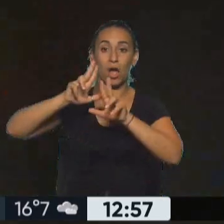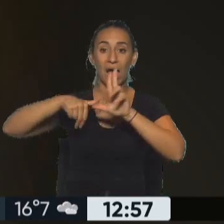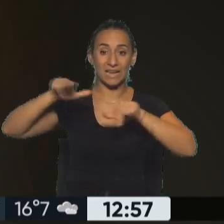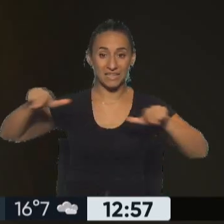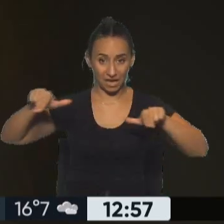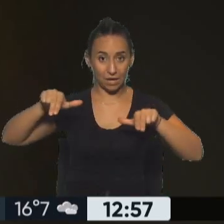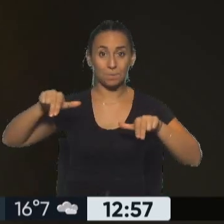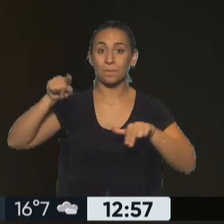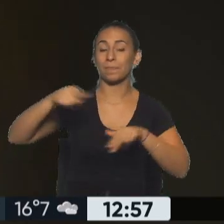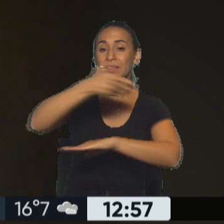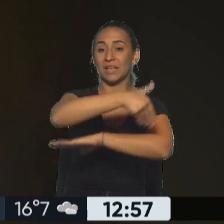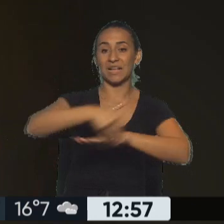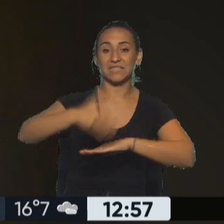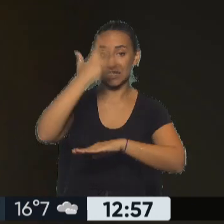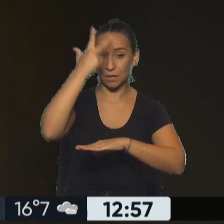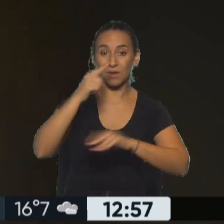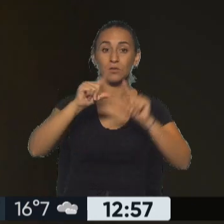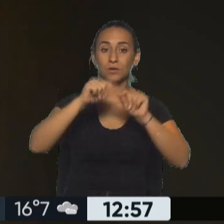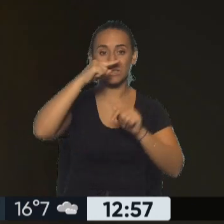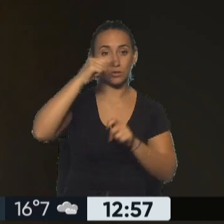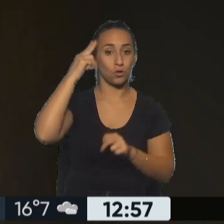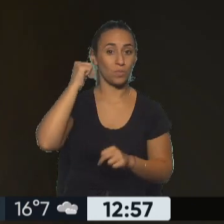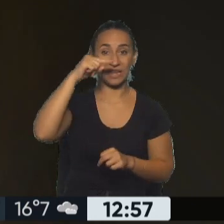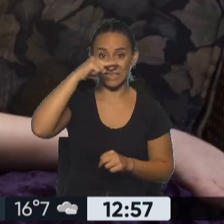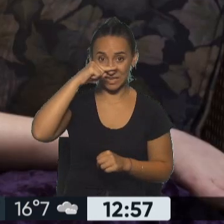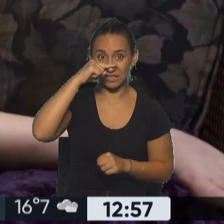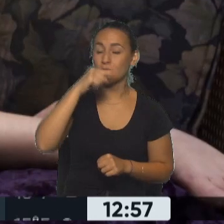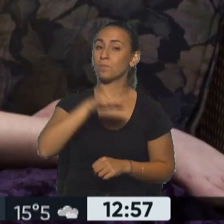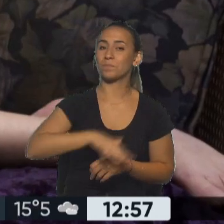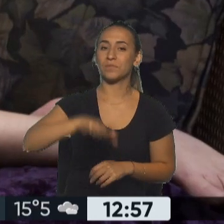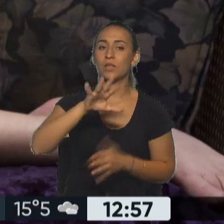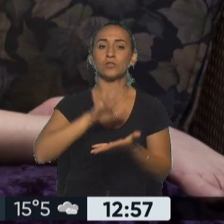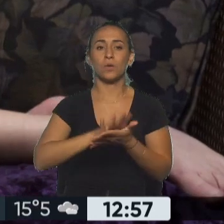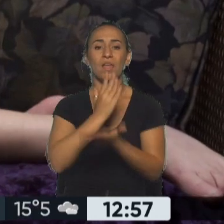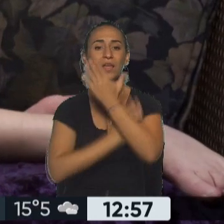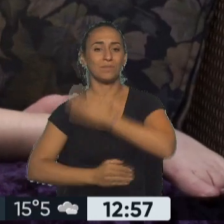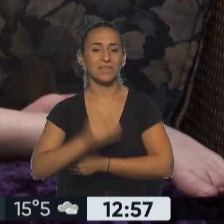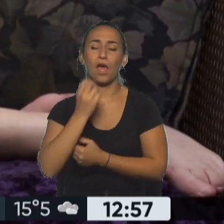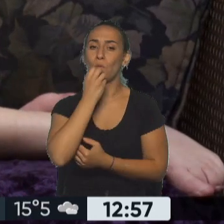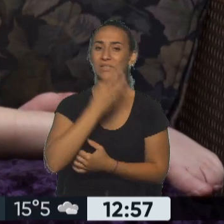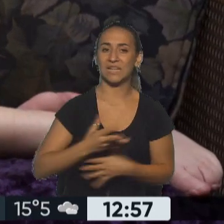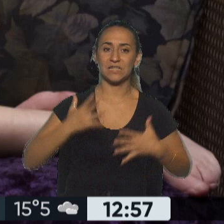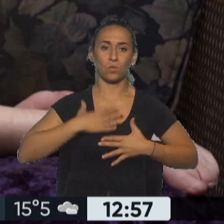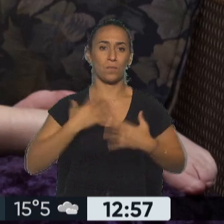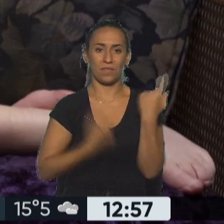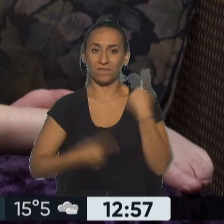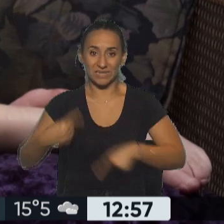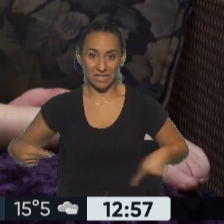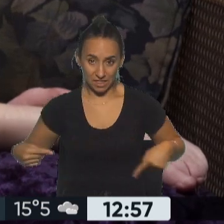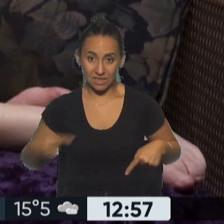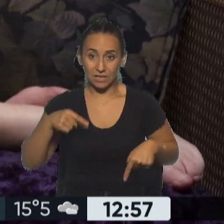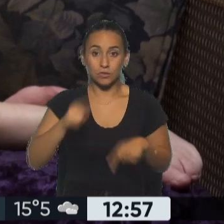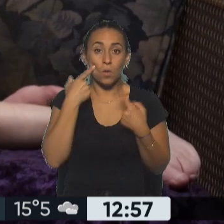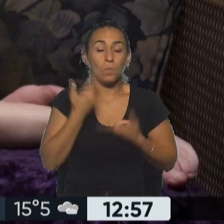está en la calle San Martín 797. Belleza, discapacidad y diversidad corporal. Esto es una